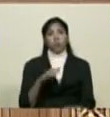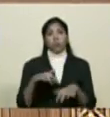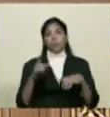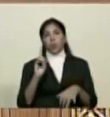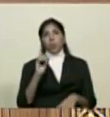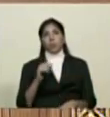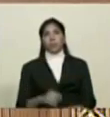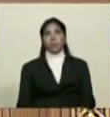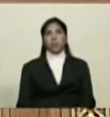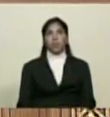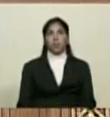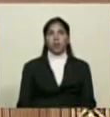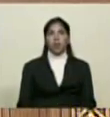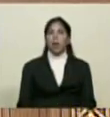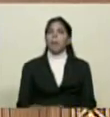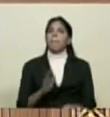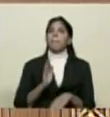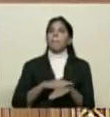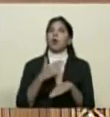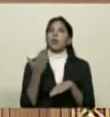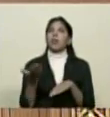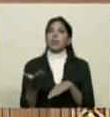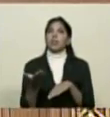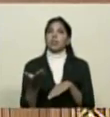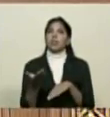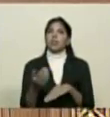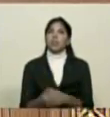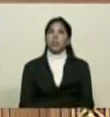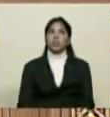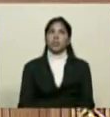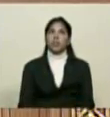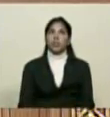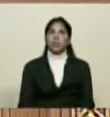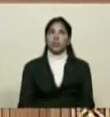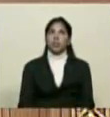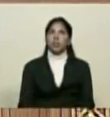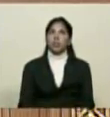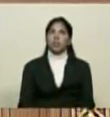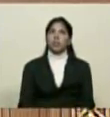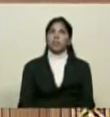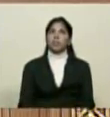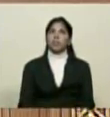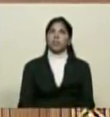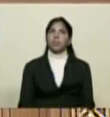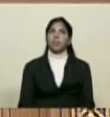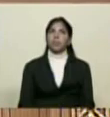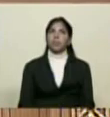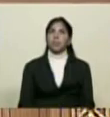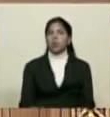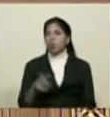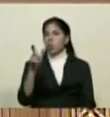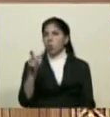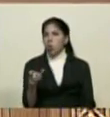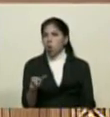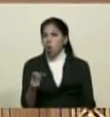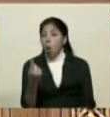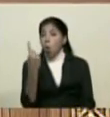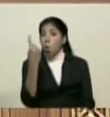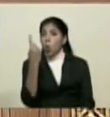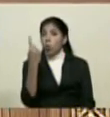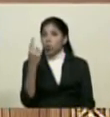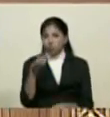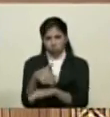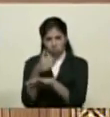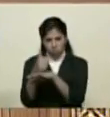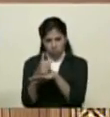hubo...? Aquí se busca siempre un chivo expiatorio, póngase que sea culpable, pero uno.